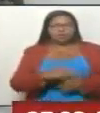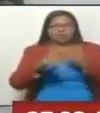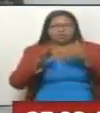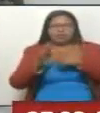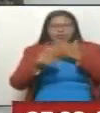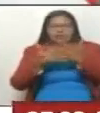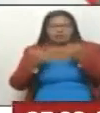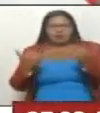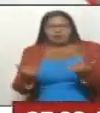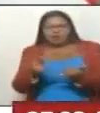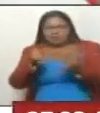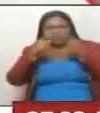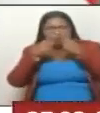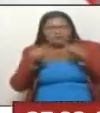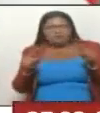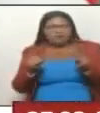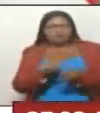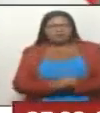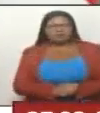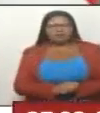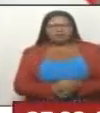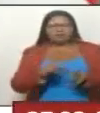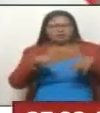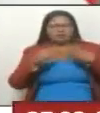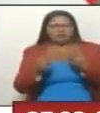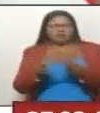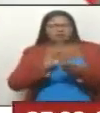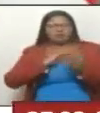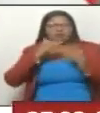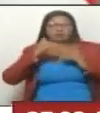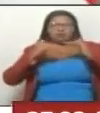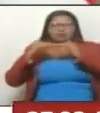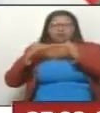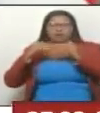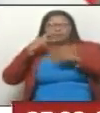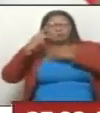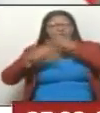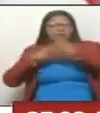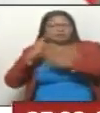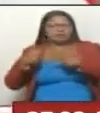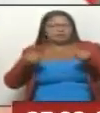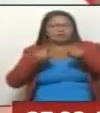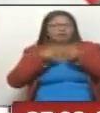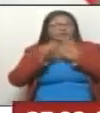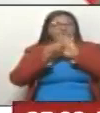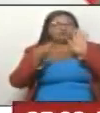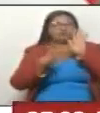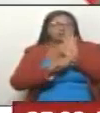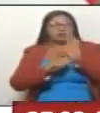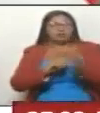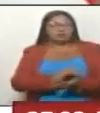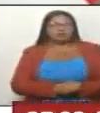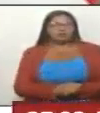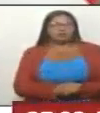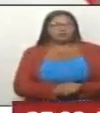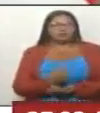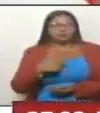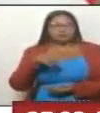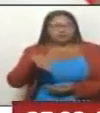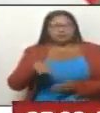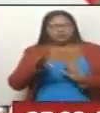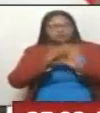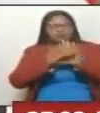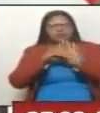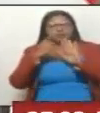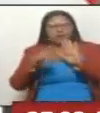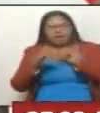estamos en una restitución de la estabilidad política y constitucional del Estado de Derecho